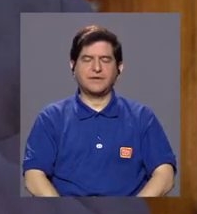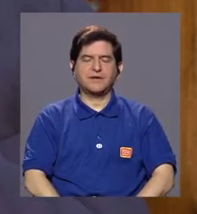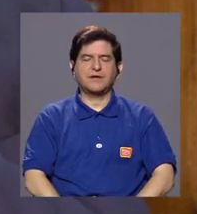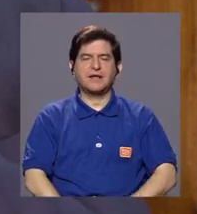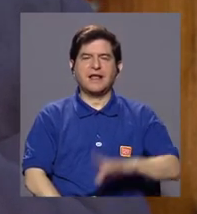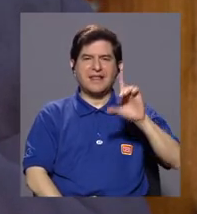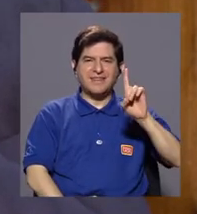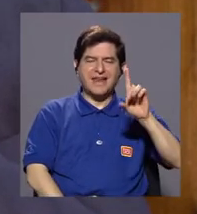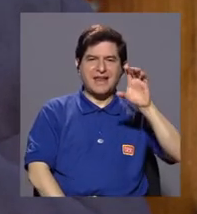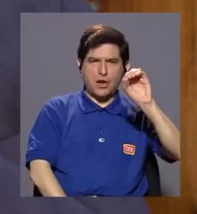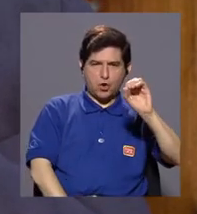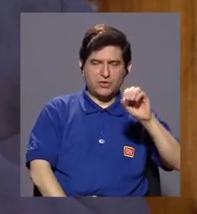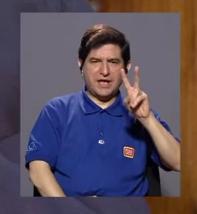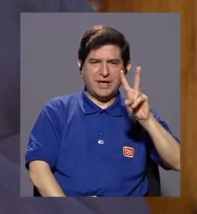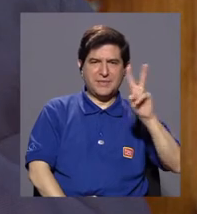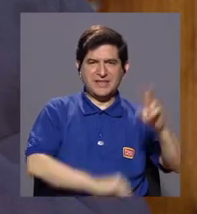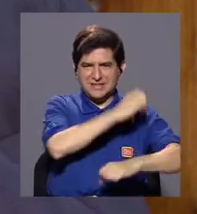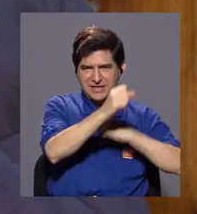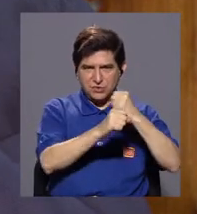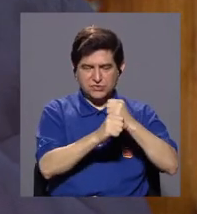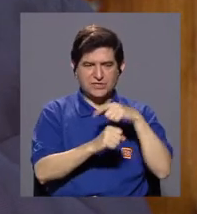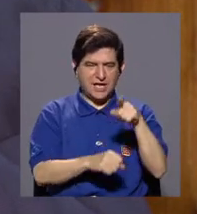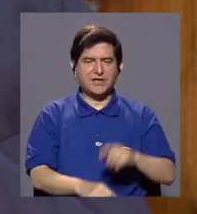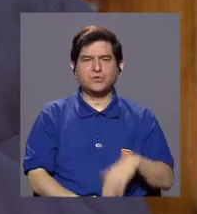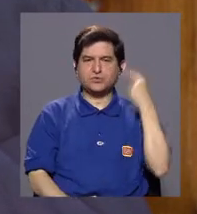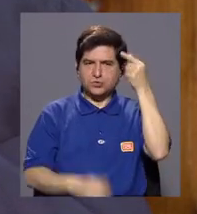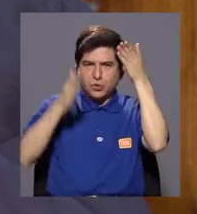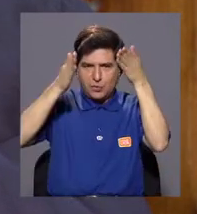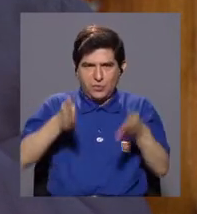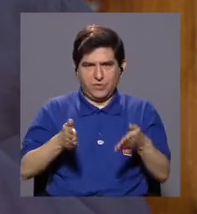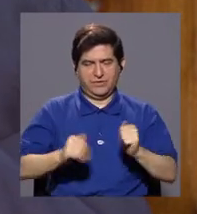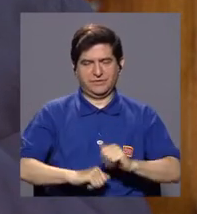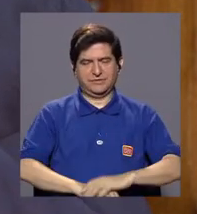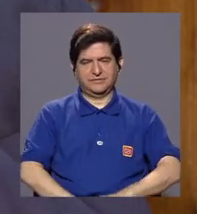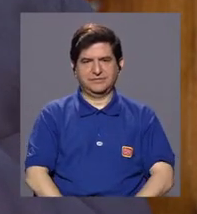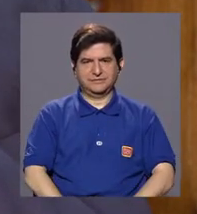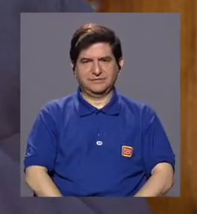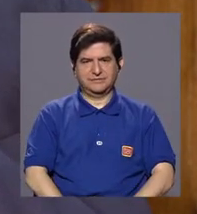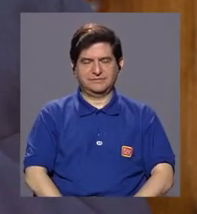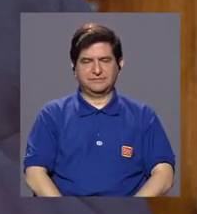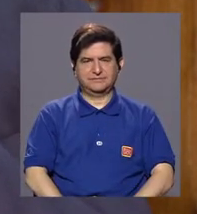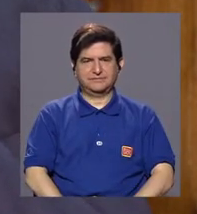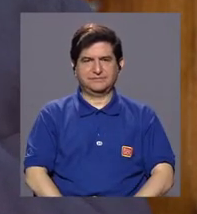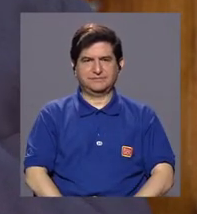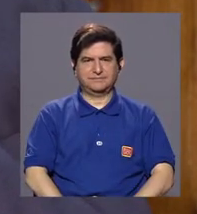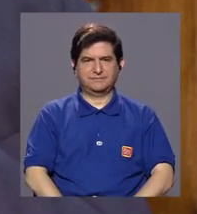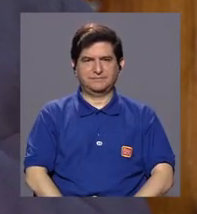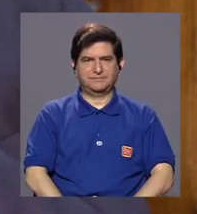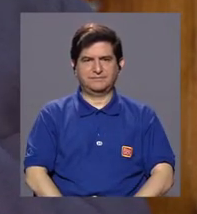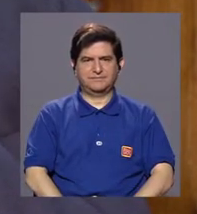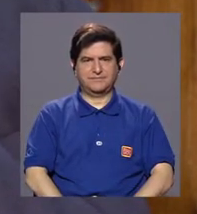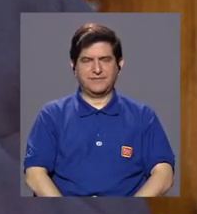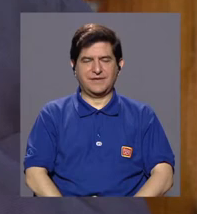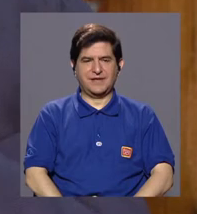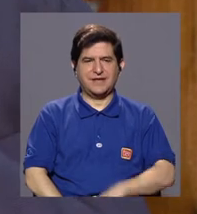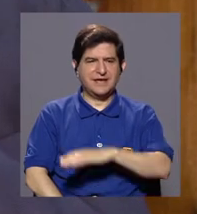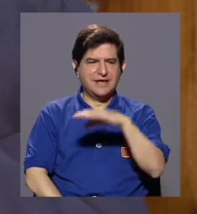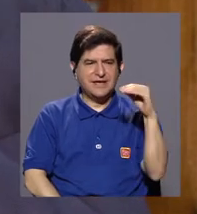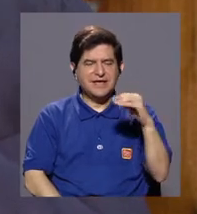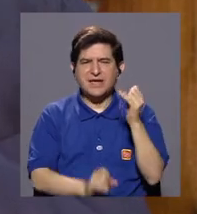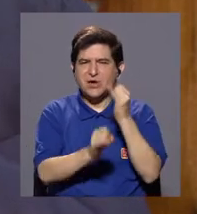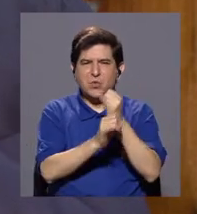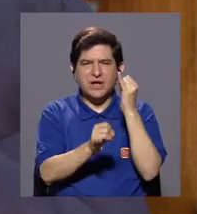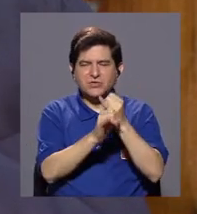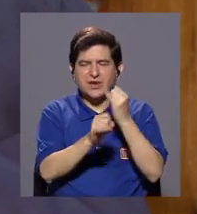Ortega lleva 22 años en el poder, y cuando se desdibujan